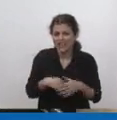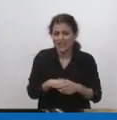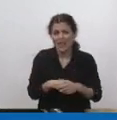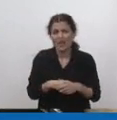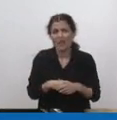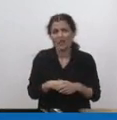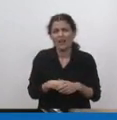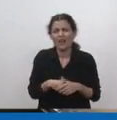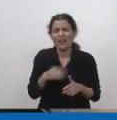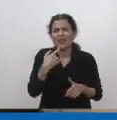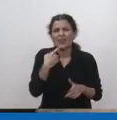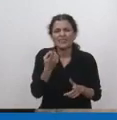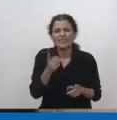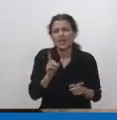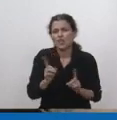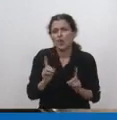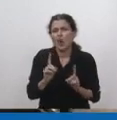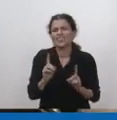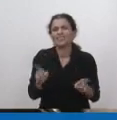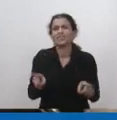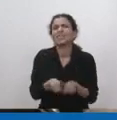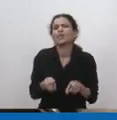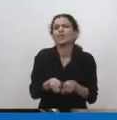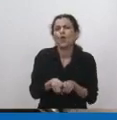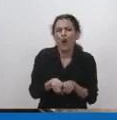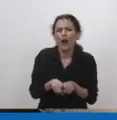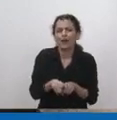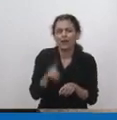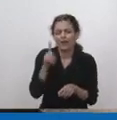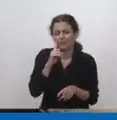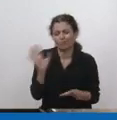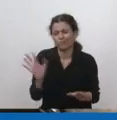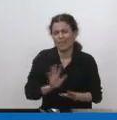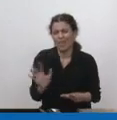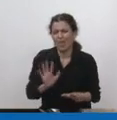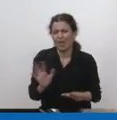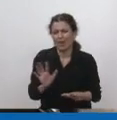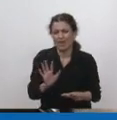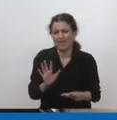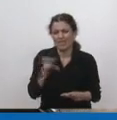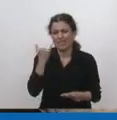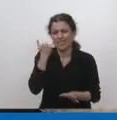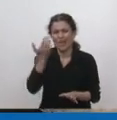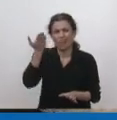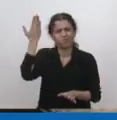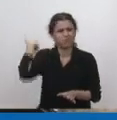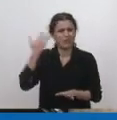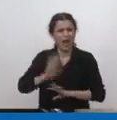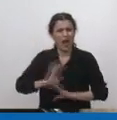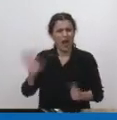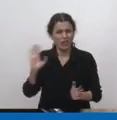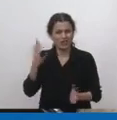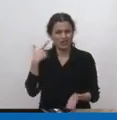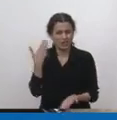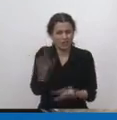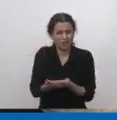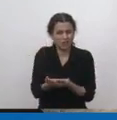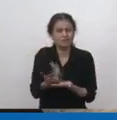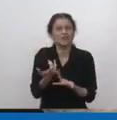igual ni similar a ninguno de los presentados a la